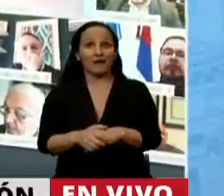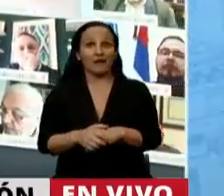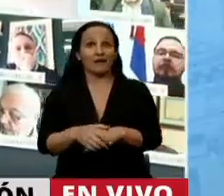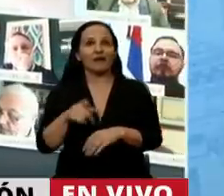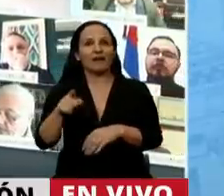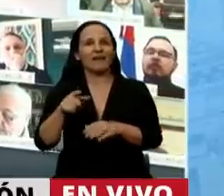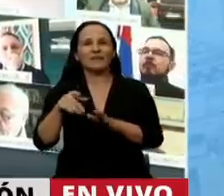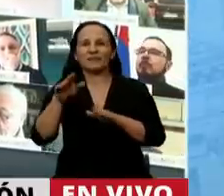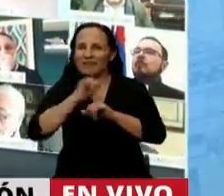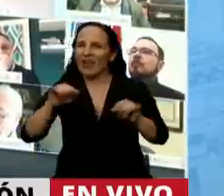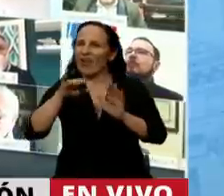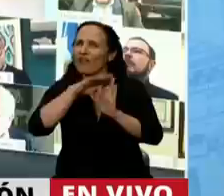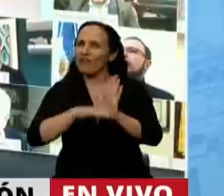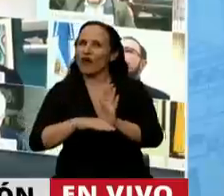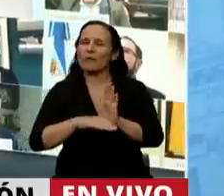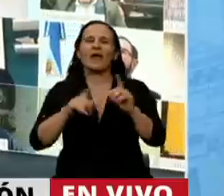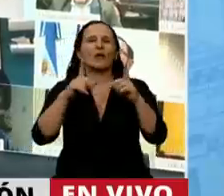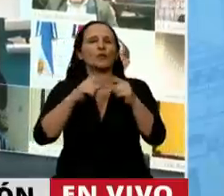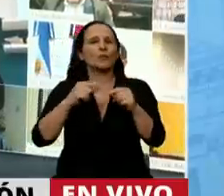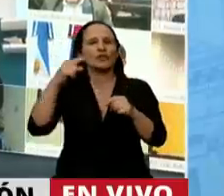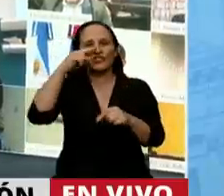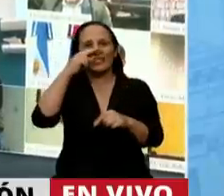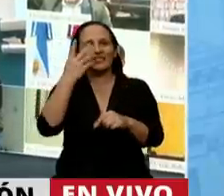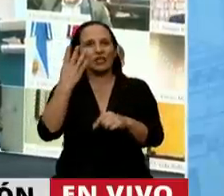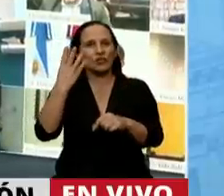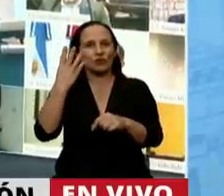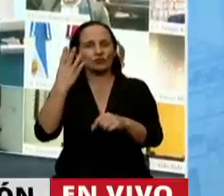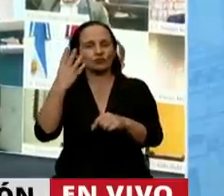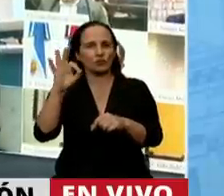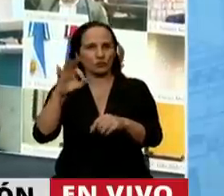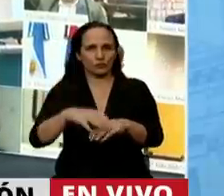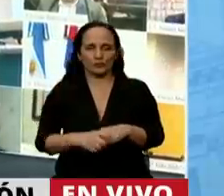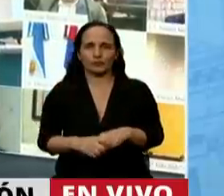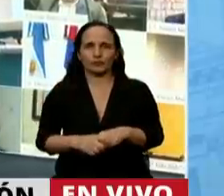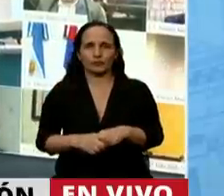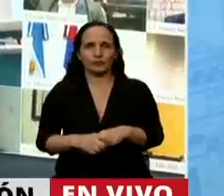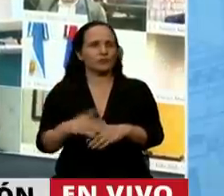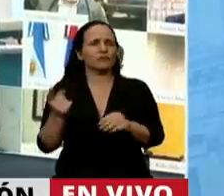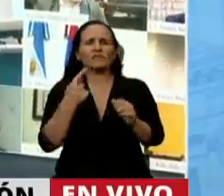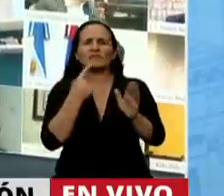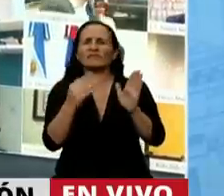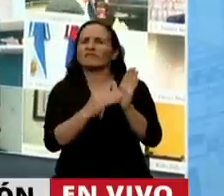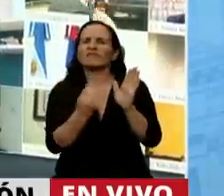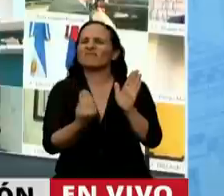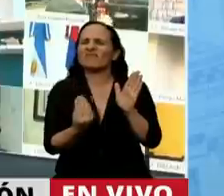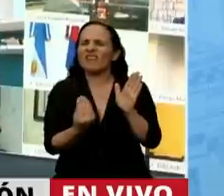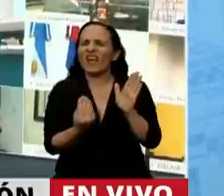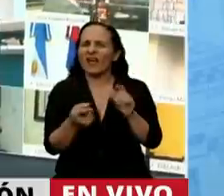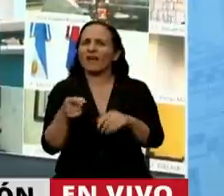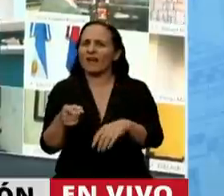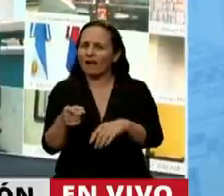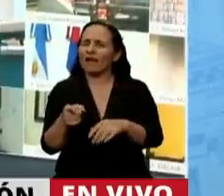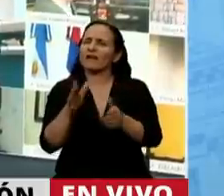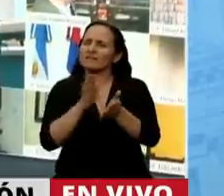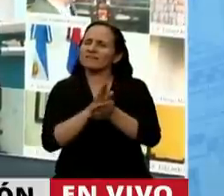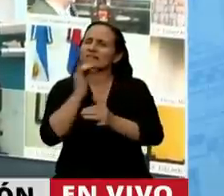en el informe, es la respuesta 740, y lo que se plantea allí es justamente